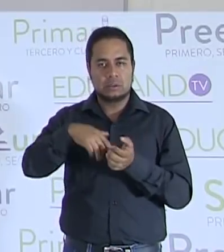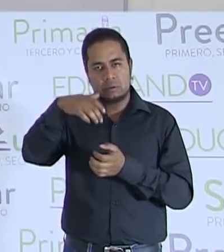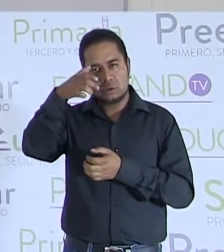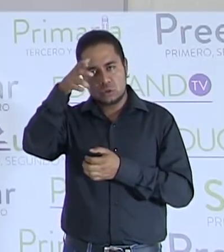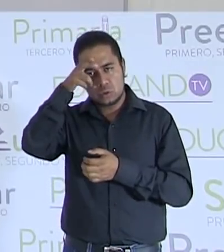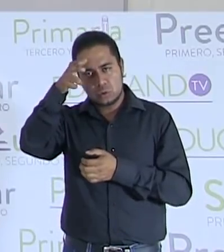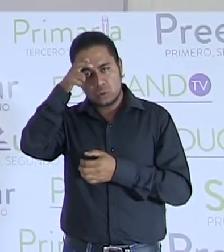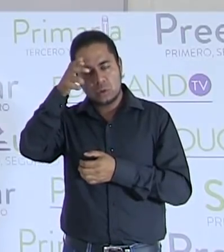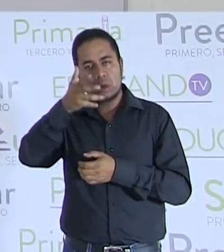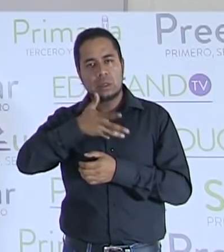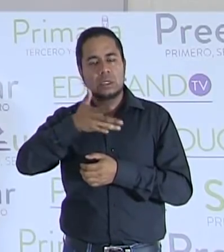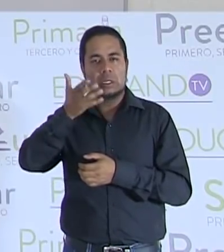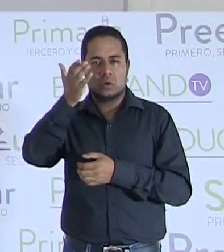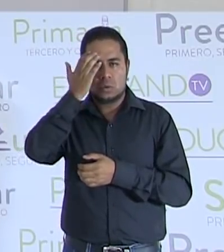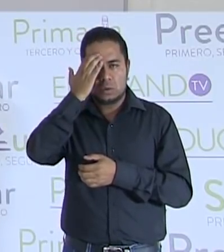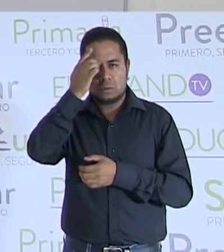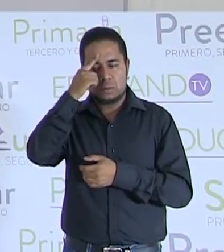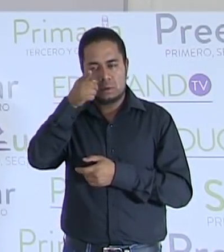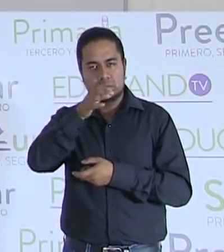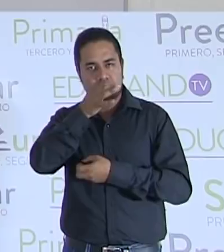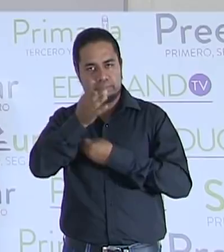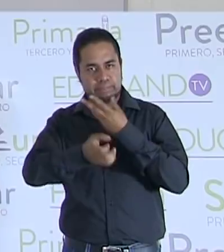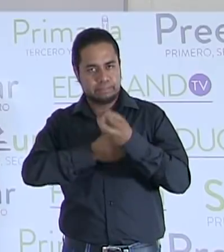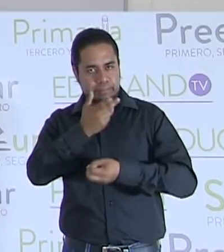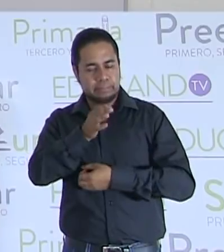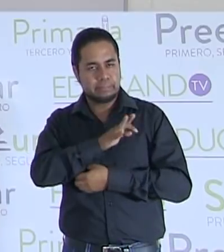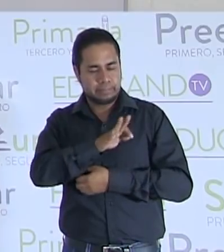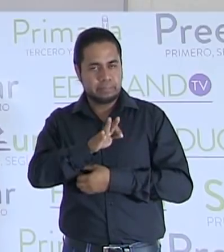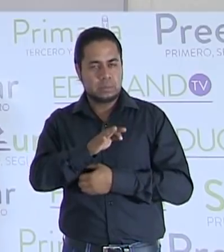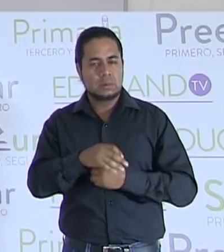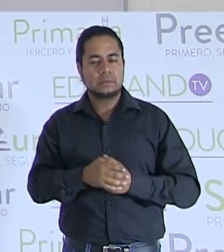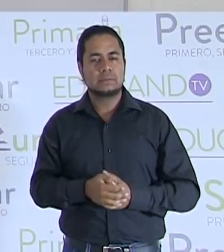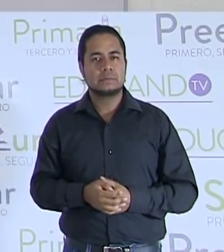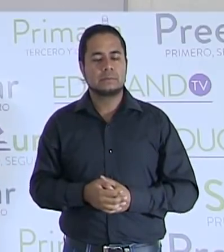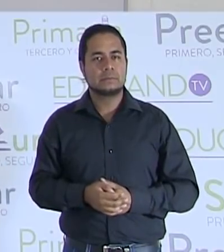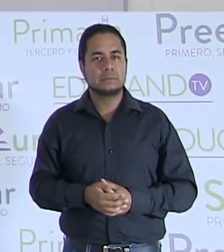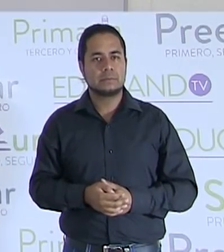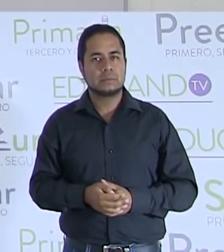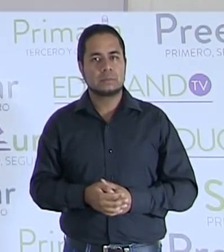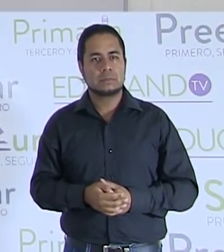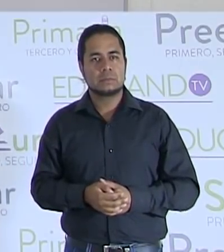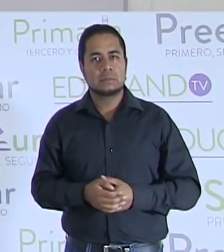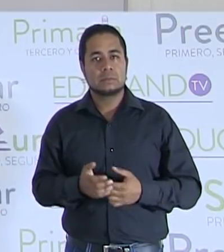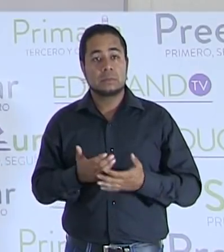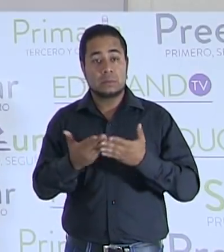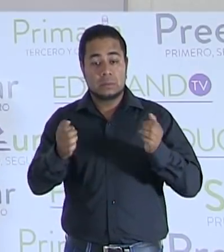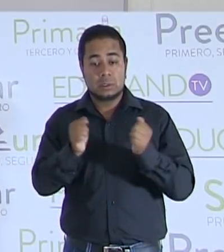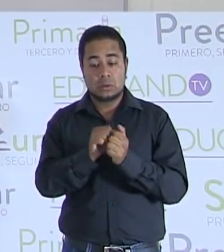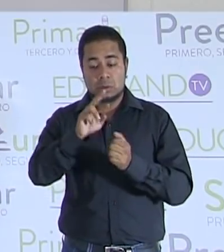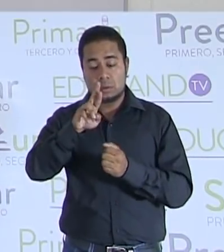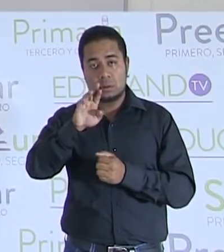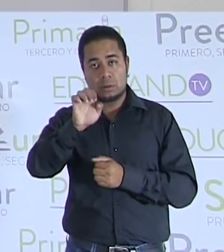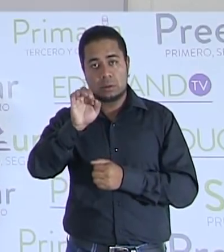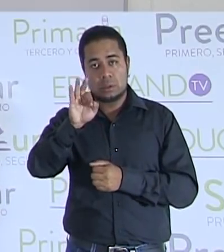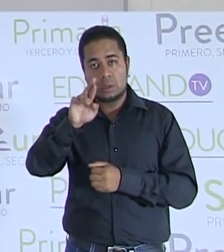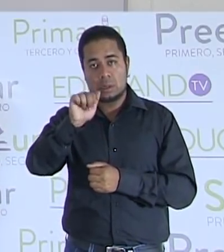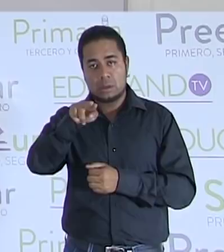una similitud, encierran sabiduría. Podemos entonces, a partir de los refranes,